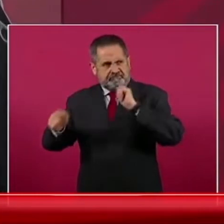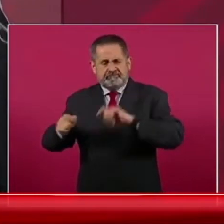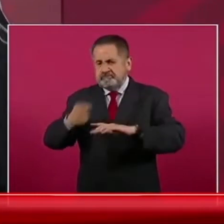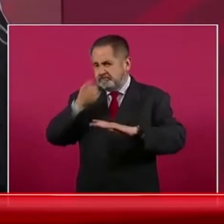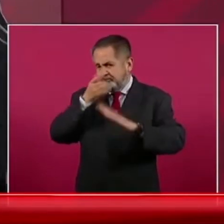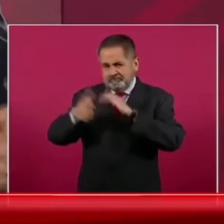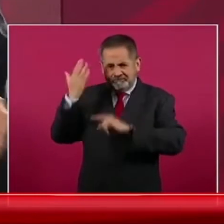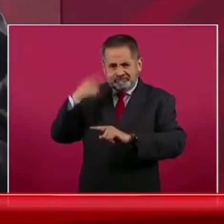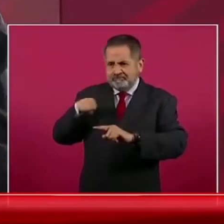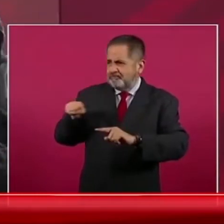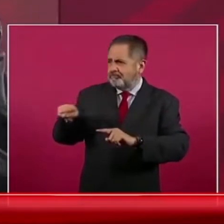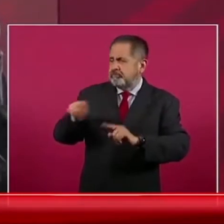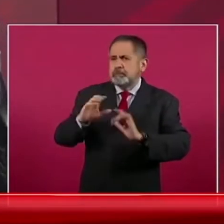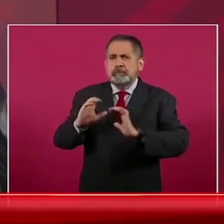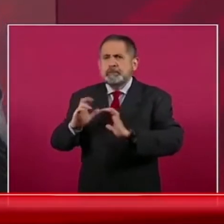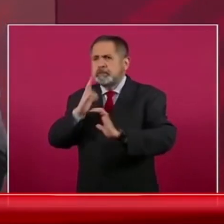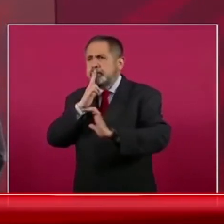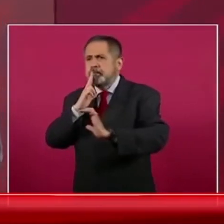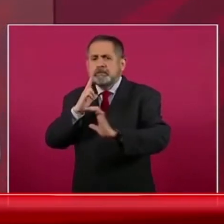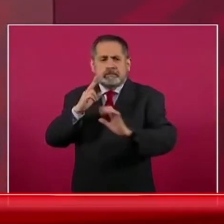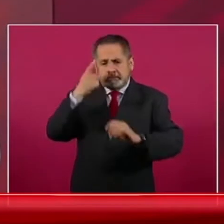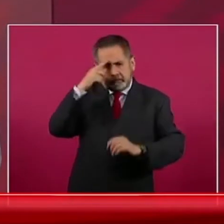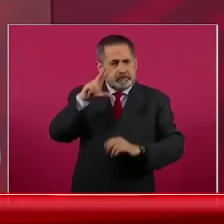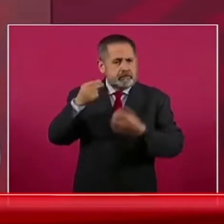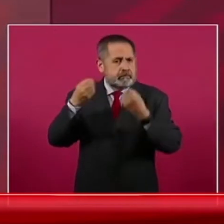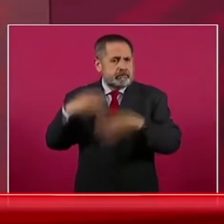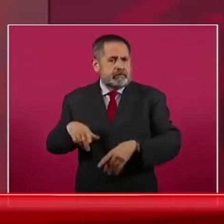cuidando no afectar